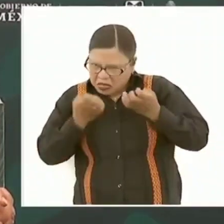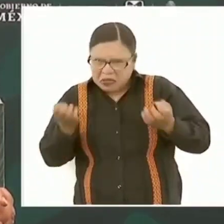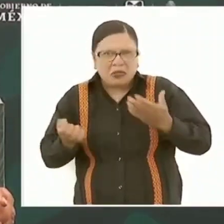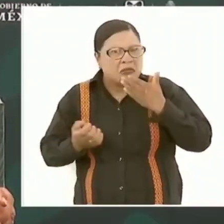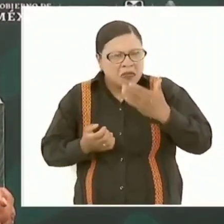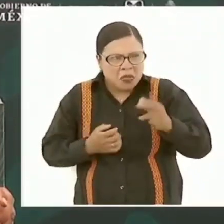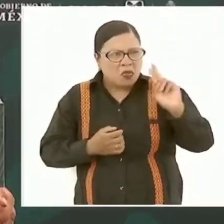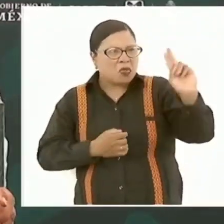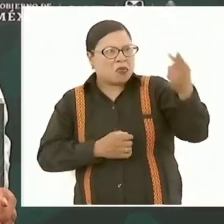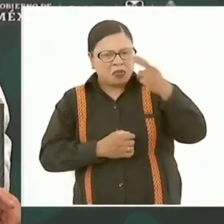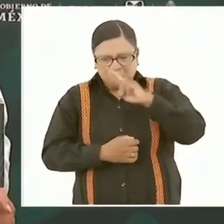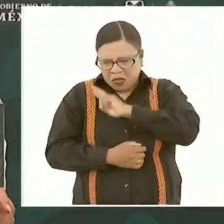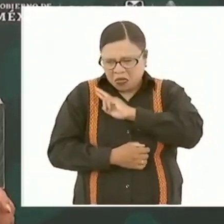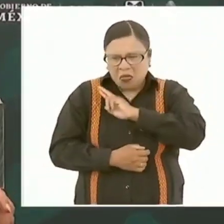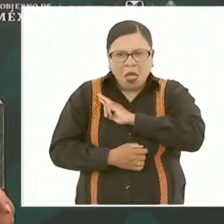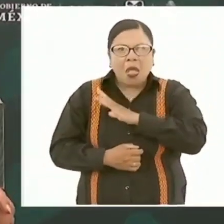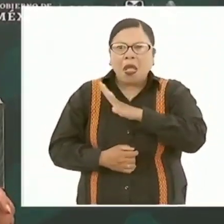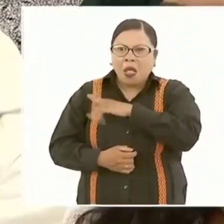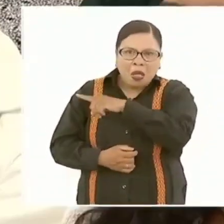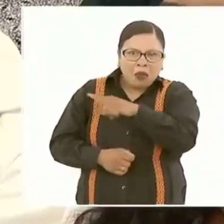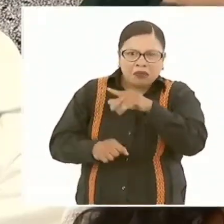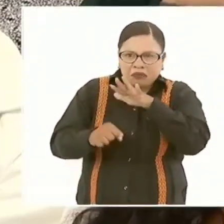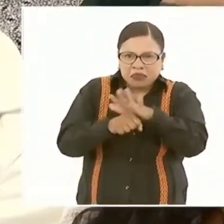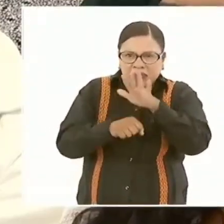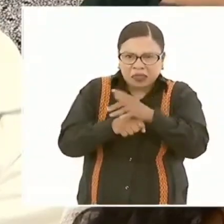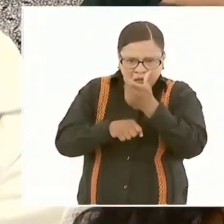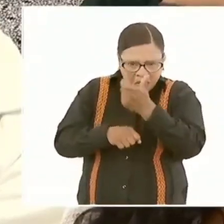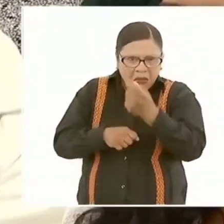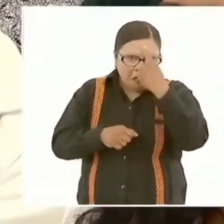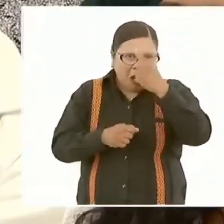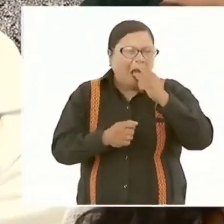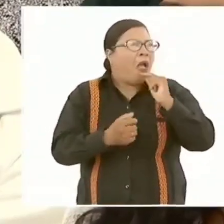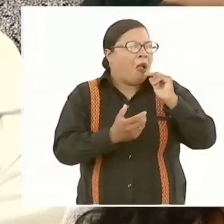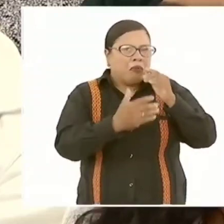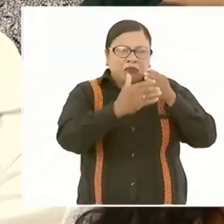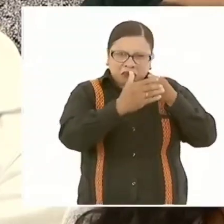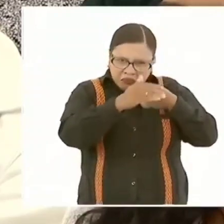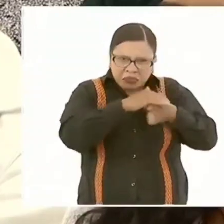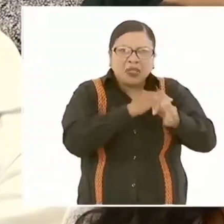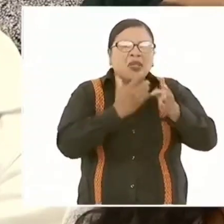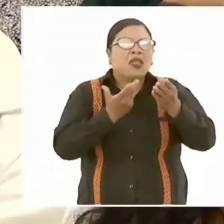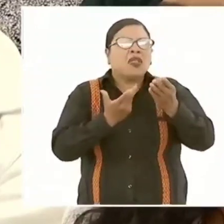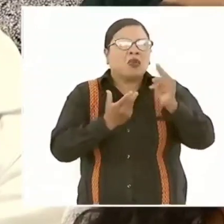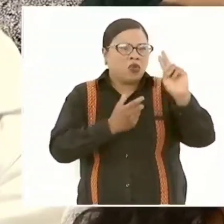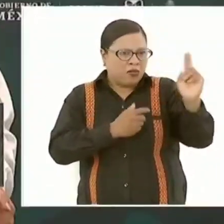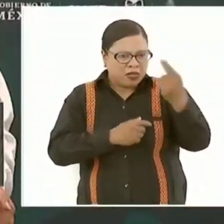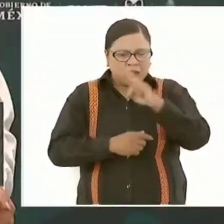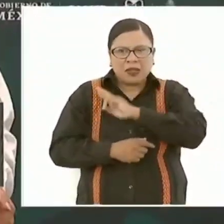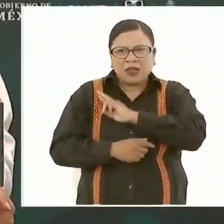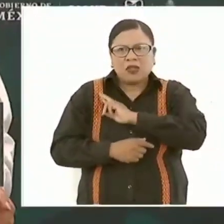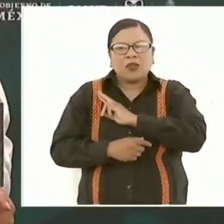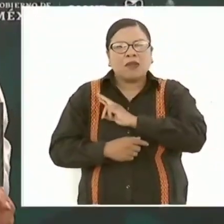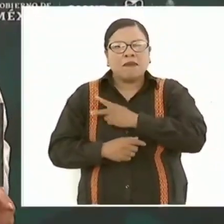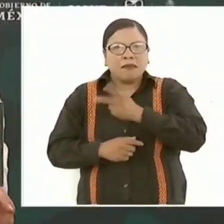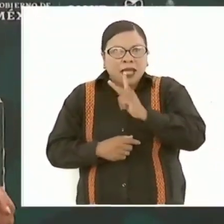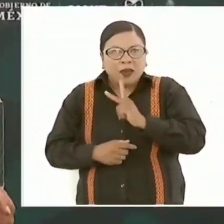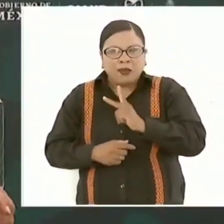tiene para pagar una escuela privada está en su derecho, pero el gobierno está obligado a garantizar la